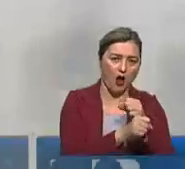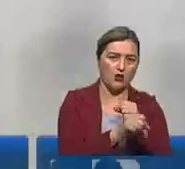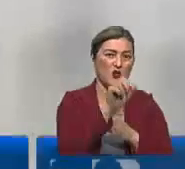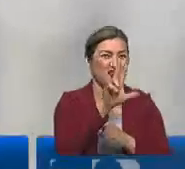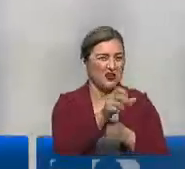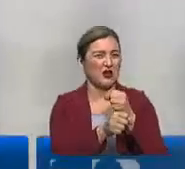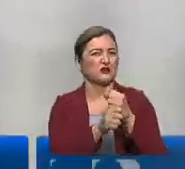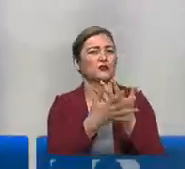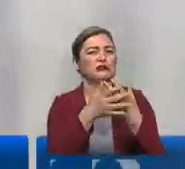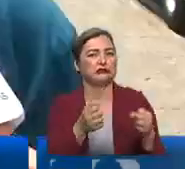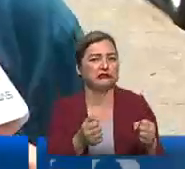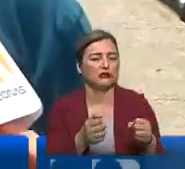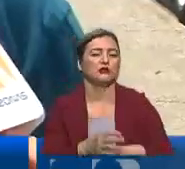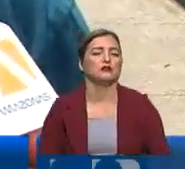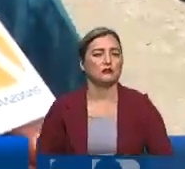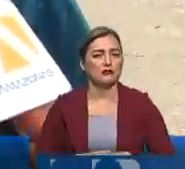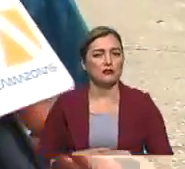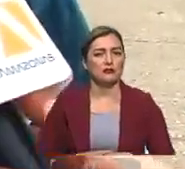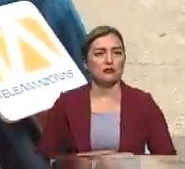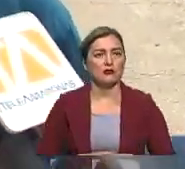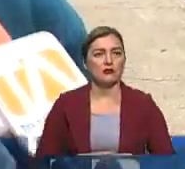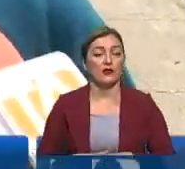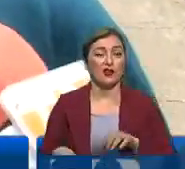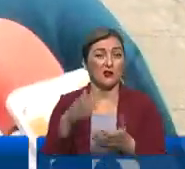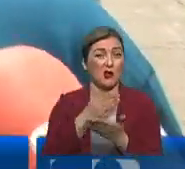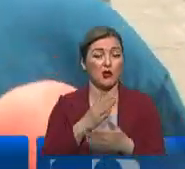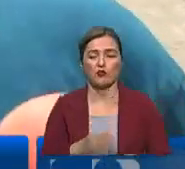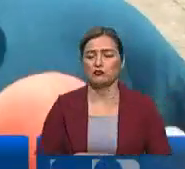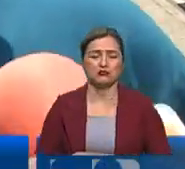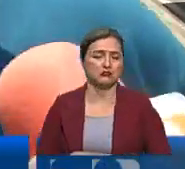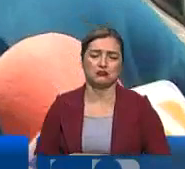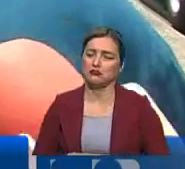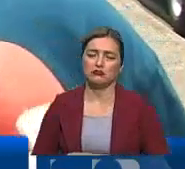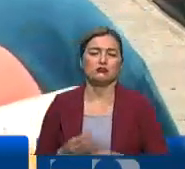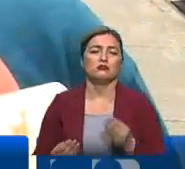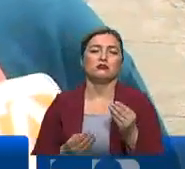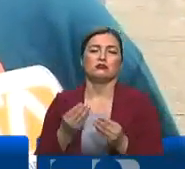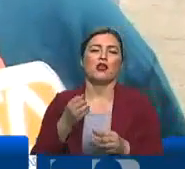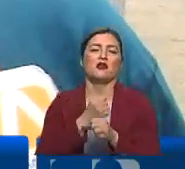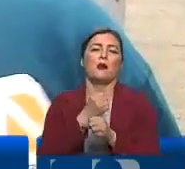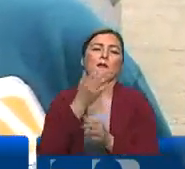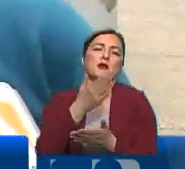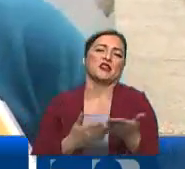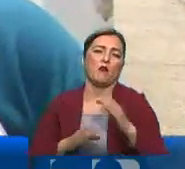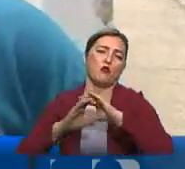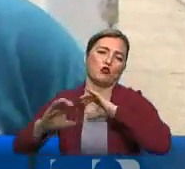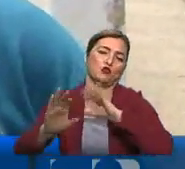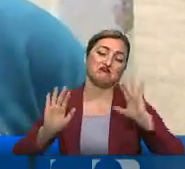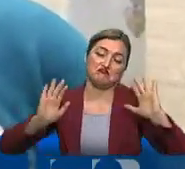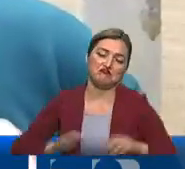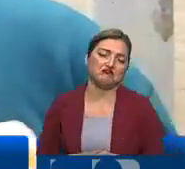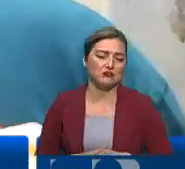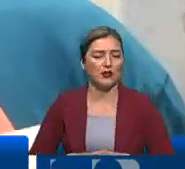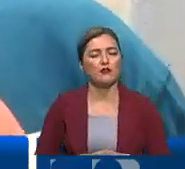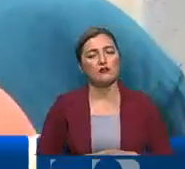de 1 a 3 años de prisión. No hay ninguna paralización aquí. Aquí lo que simplemente se está haciendo es una racionalización de